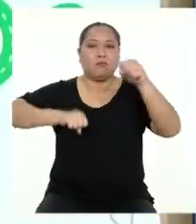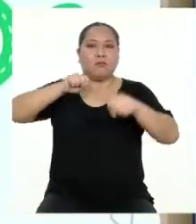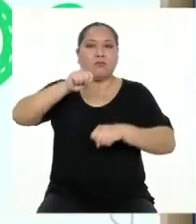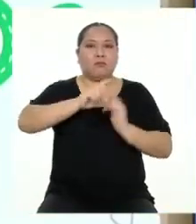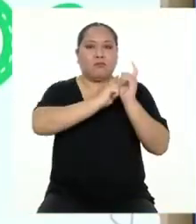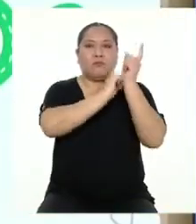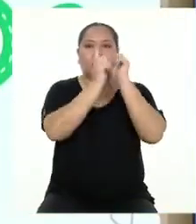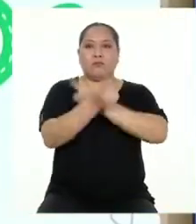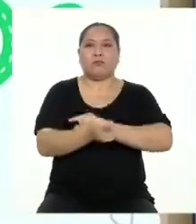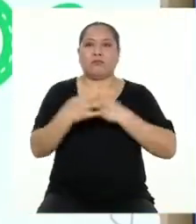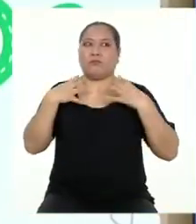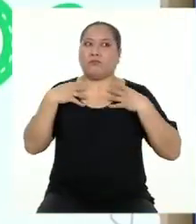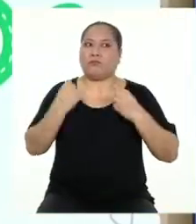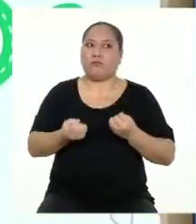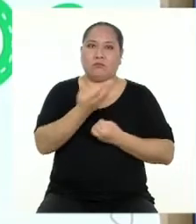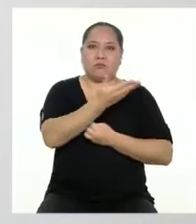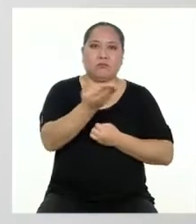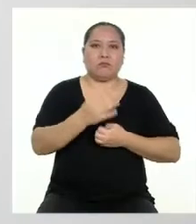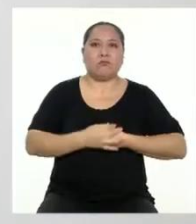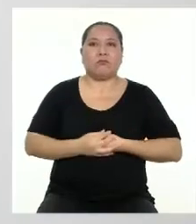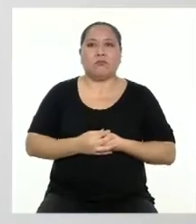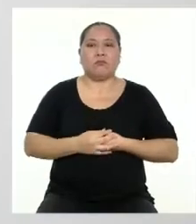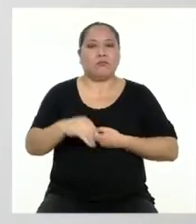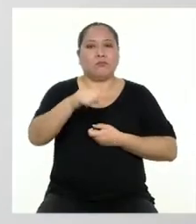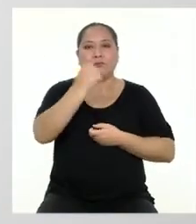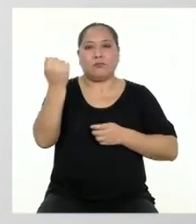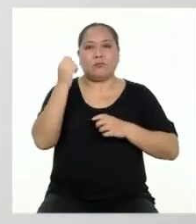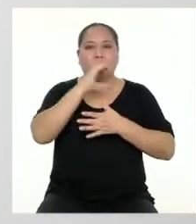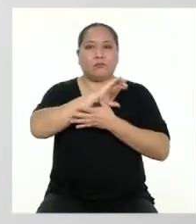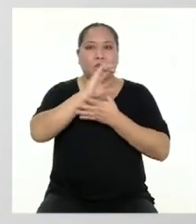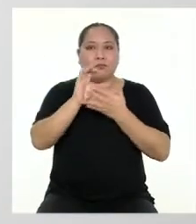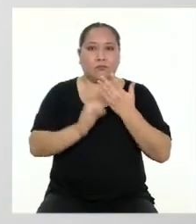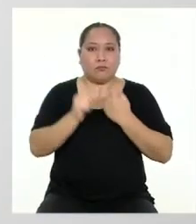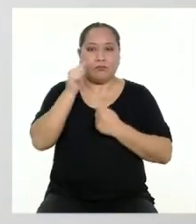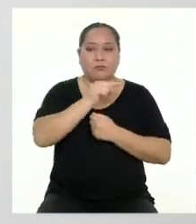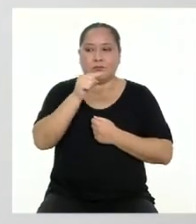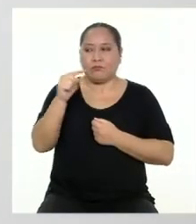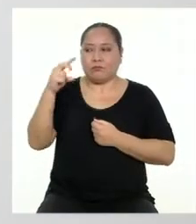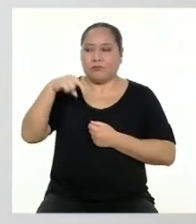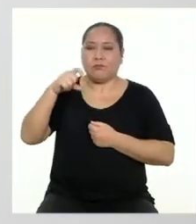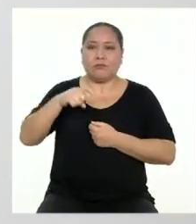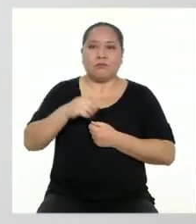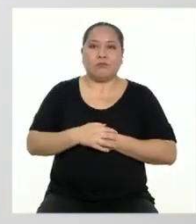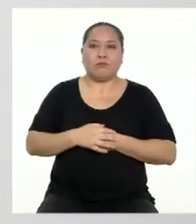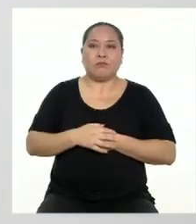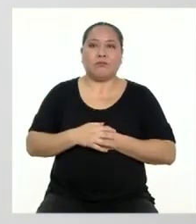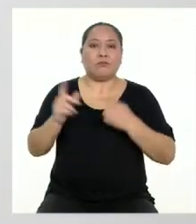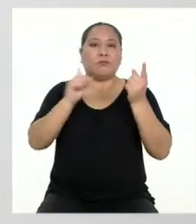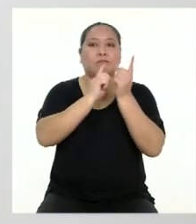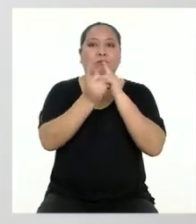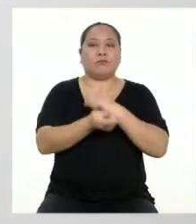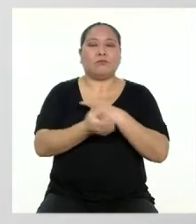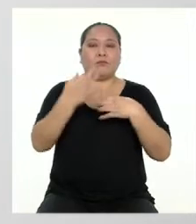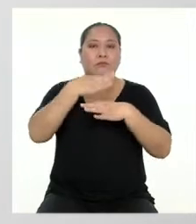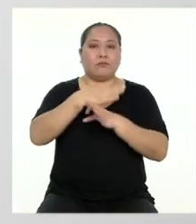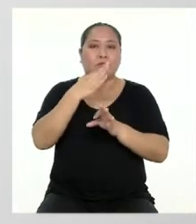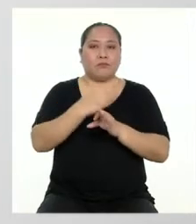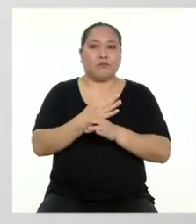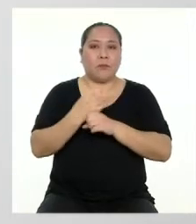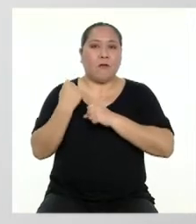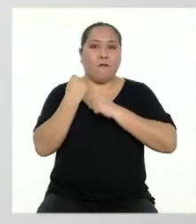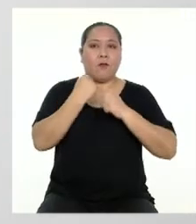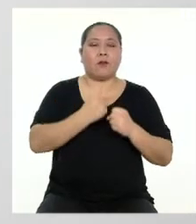cambio súper saludable para ellos. Otra característica de las necesidades es que varían en intensidad. Las necesidades se presentan